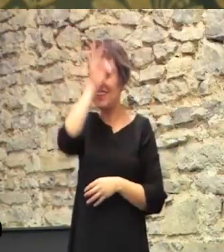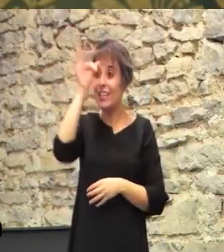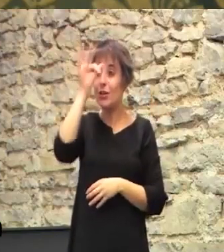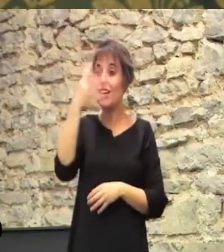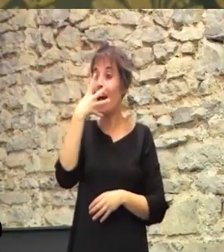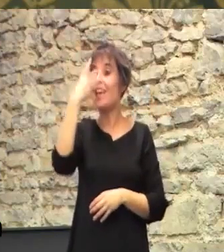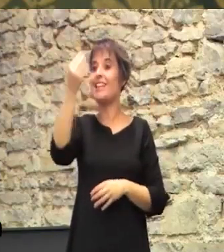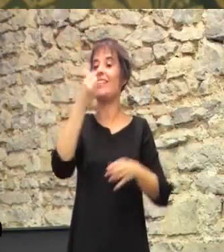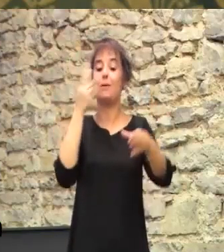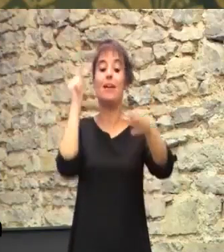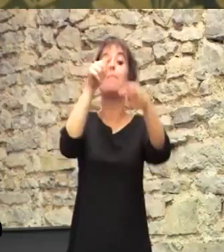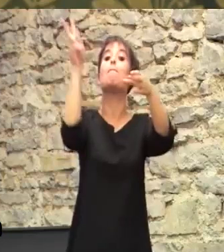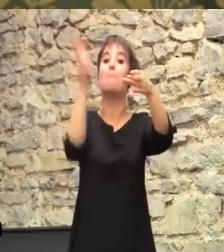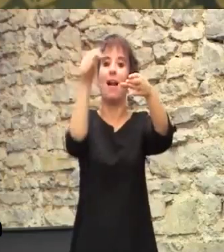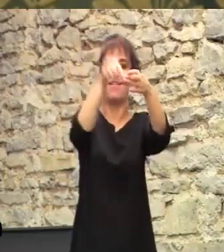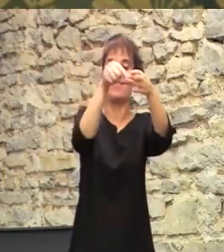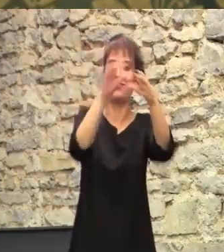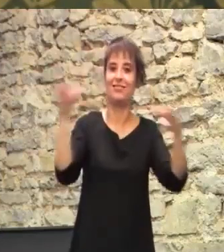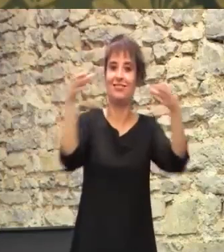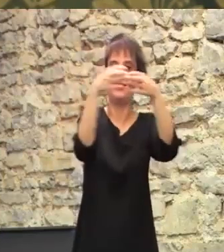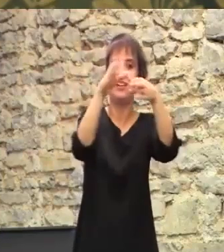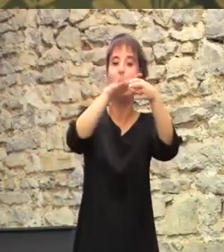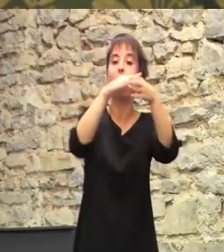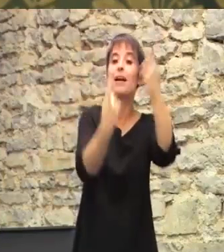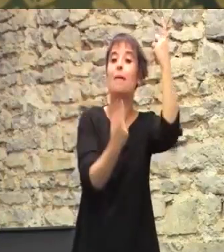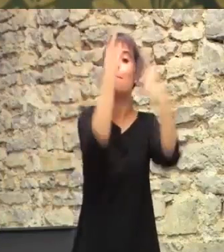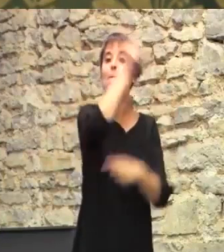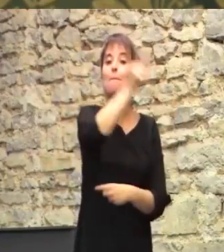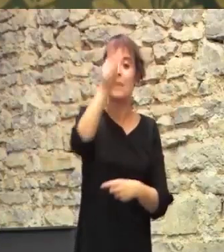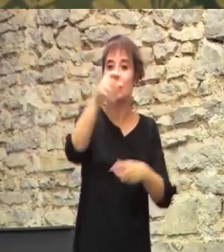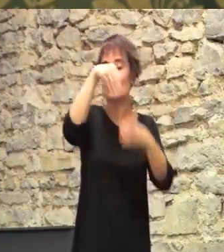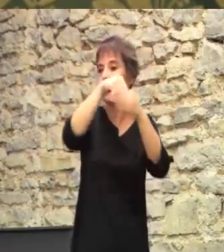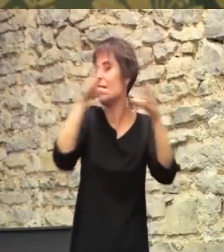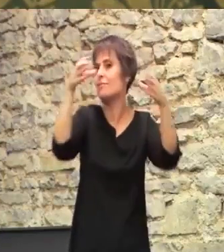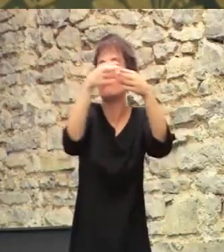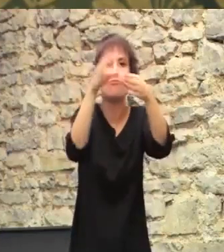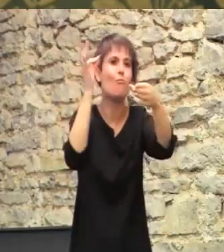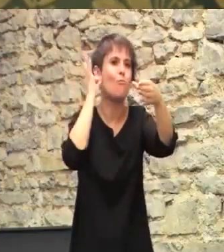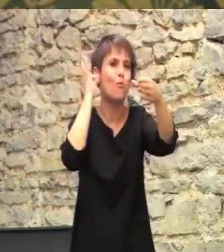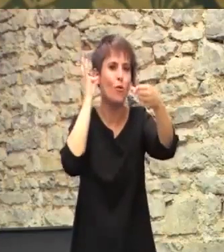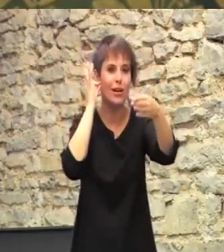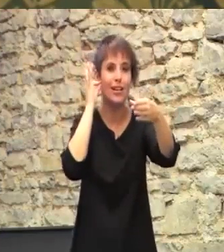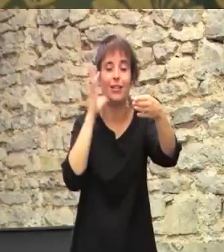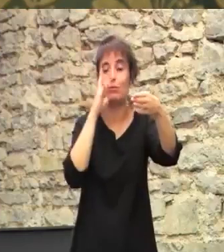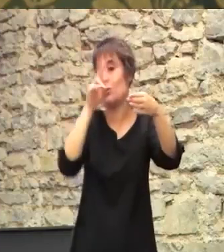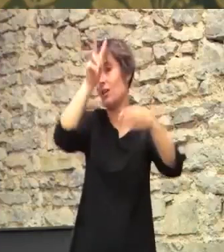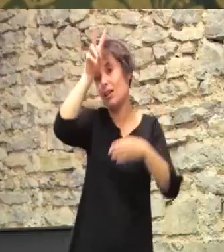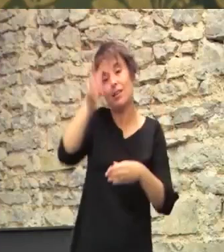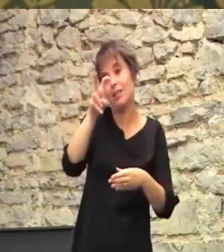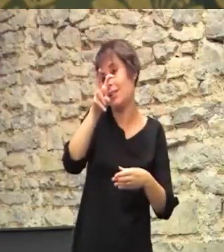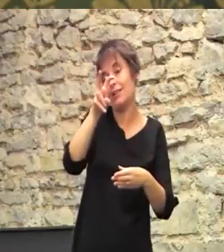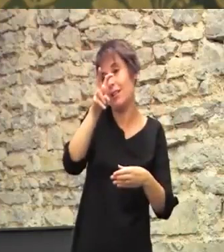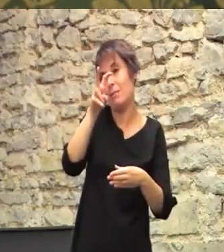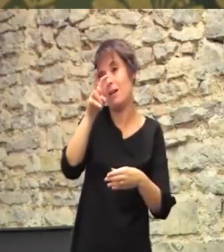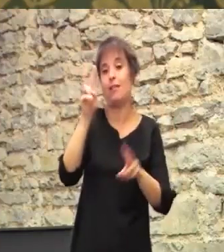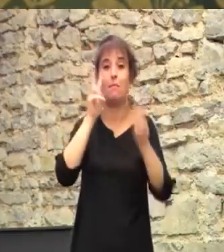entender sirvieran efectivamente para que algunas personas en este caso mujeres porque era el tema con él